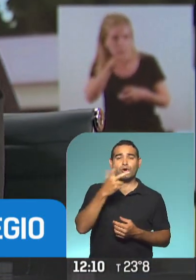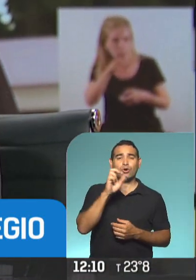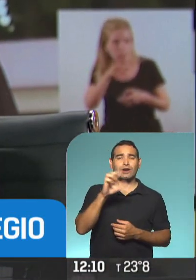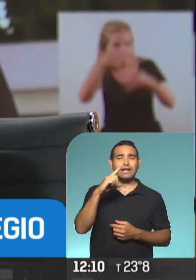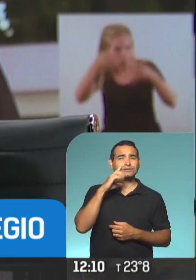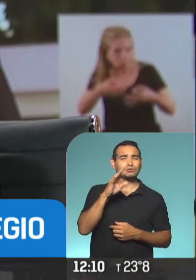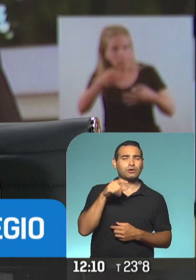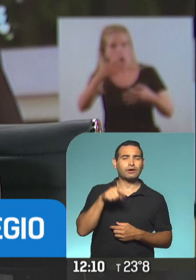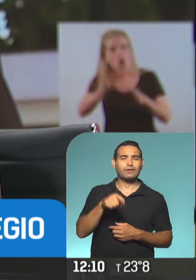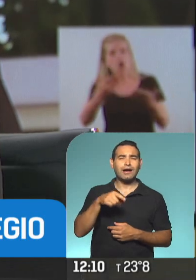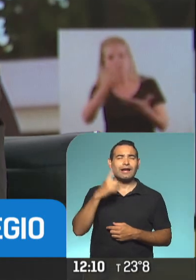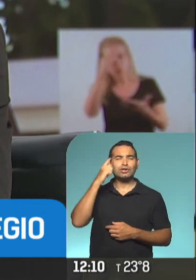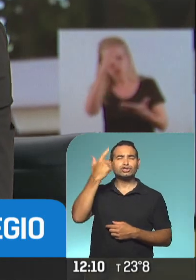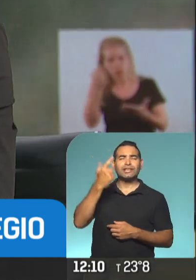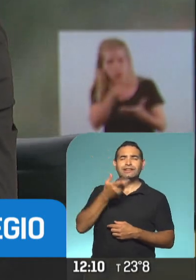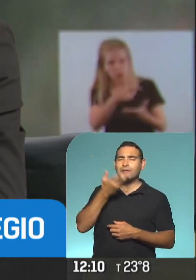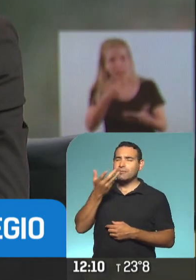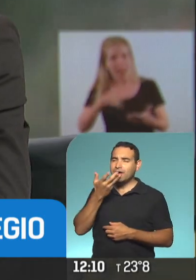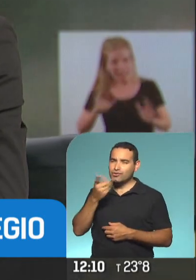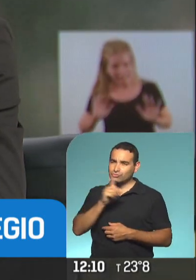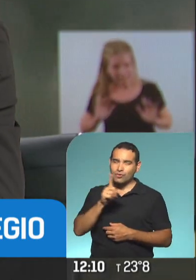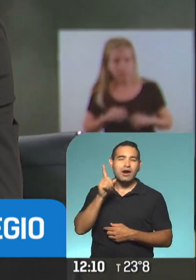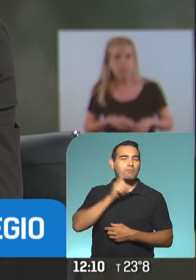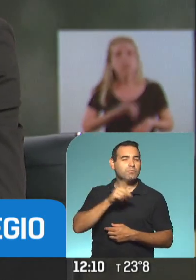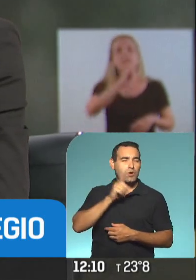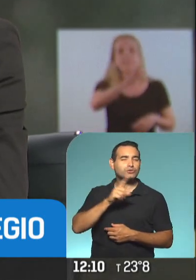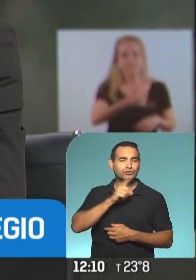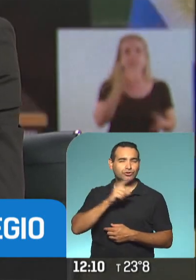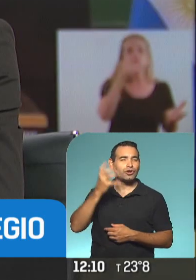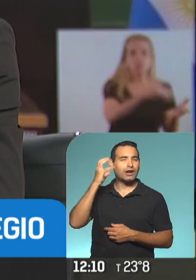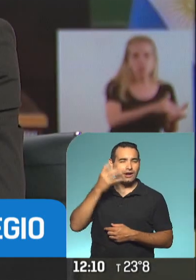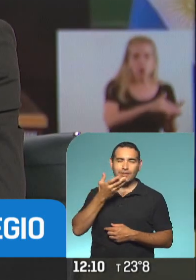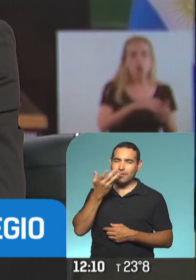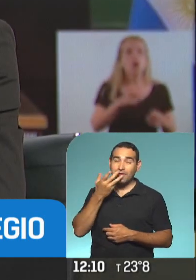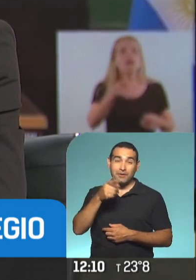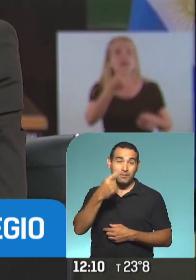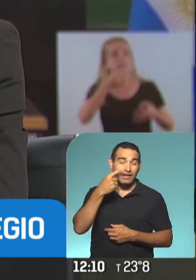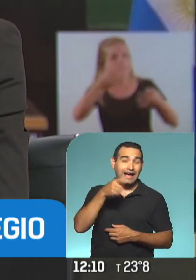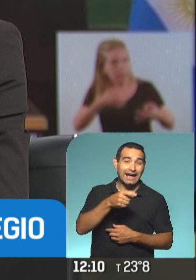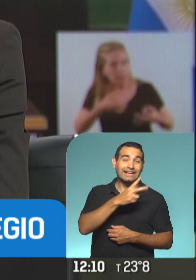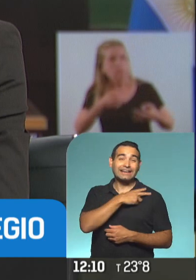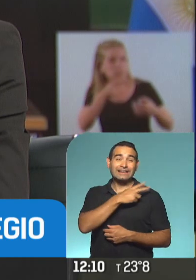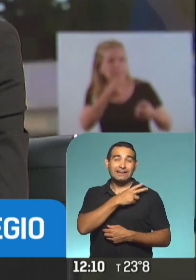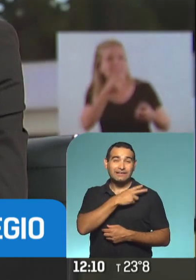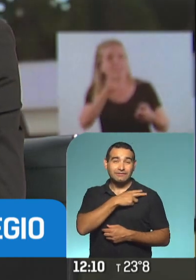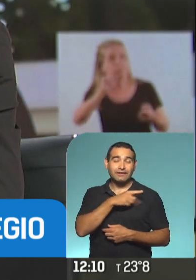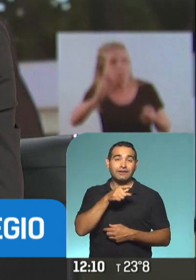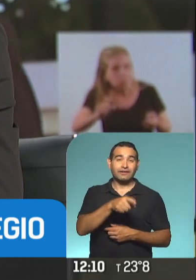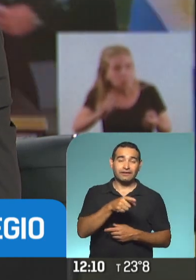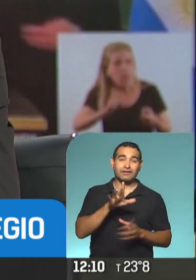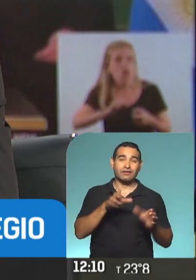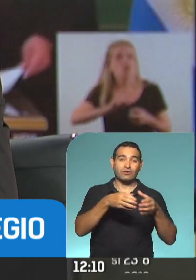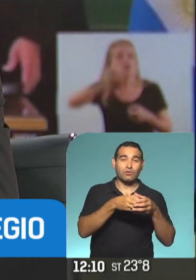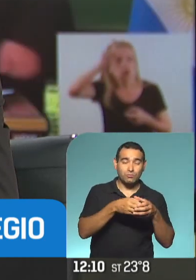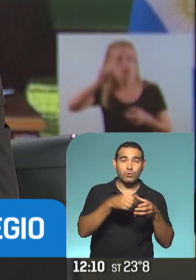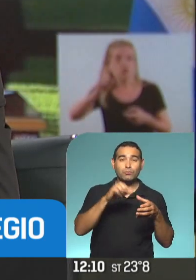absoluta ingenuo, fue totalmente deliberado, no sé cuál es el motivo, pero no me van a hacer creer que el jefe de inteligencia de Montoneros dice una cosa